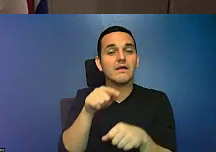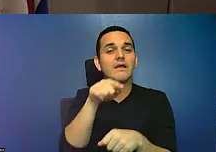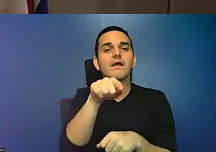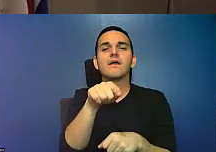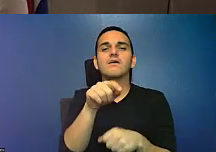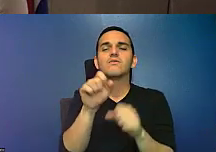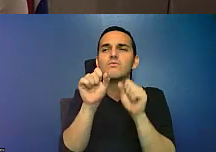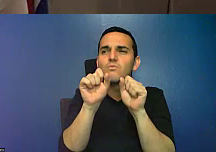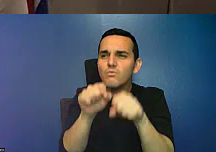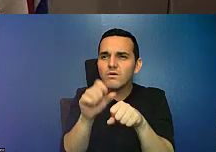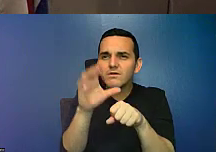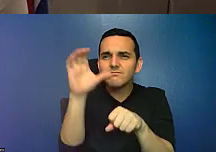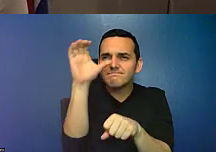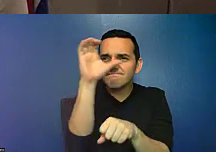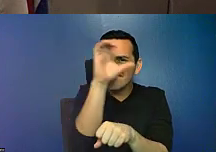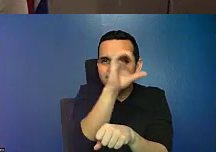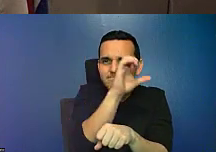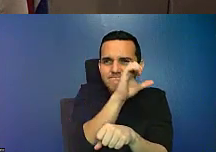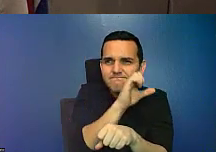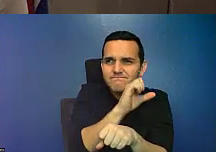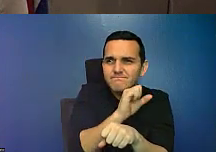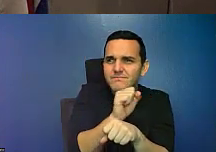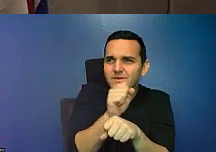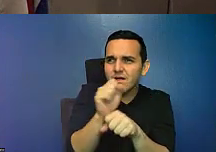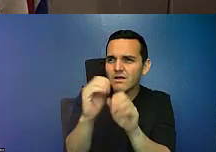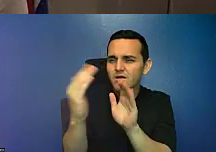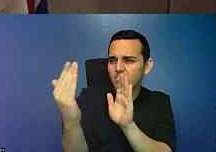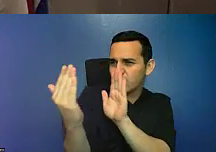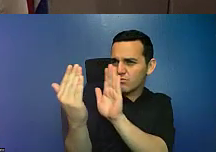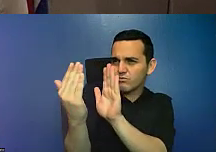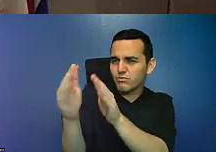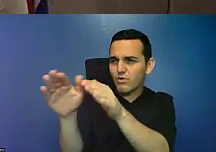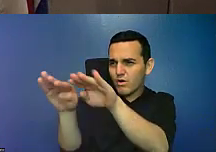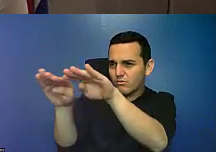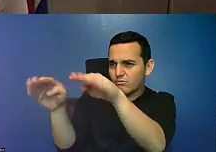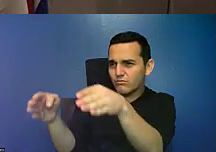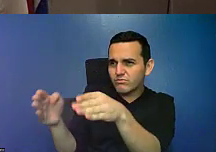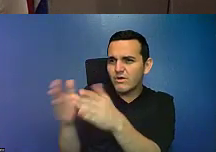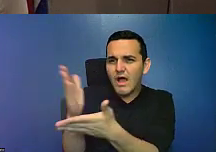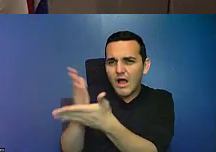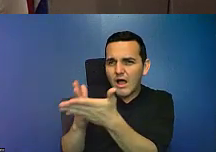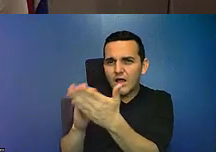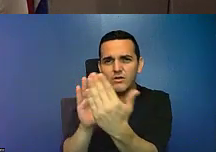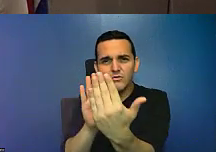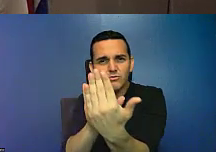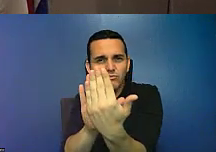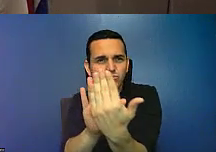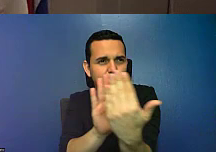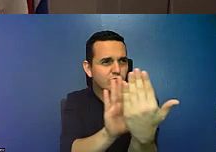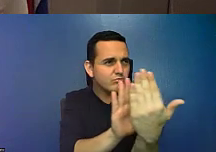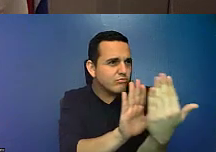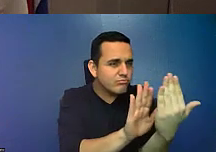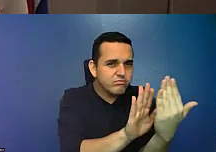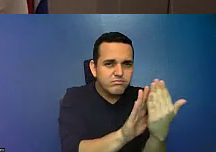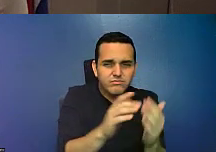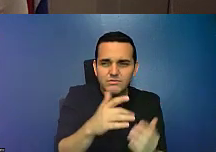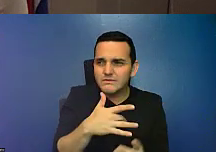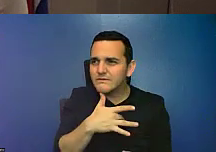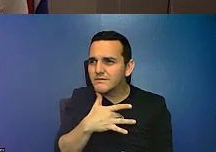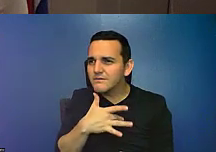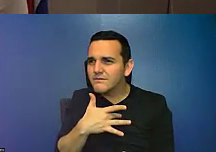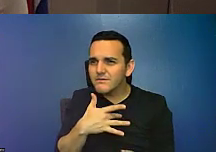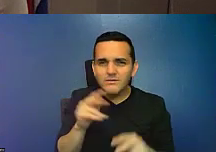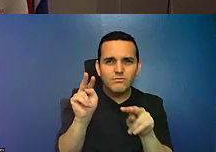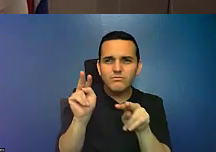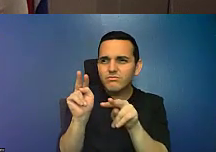que determine la presencia de objetos, presencia de caídas y eventualmente aplicaciones